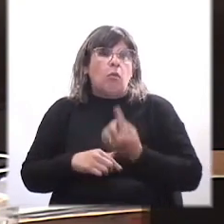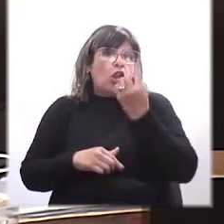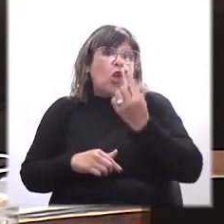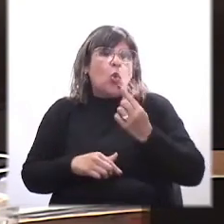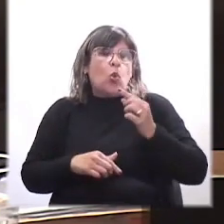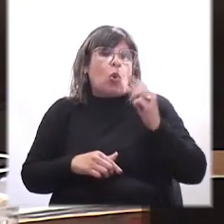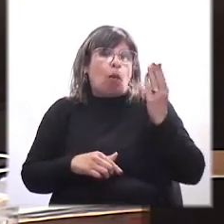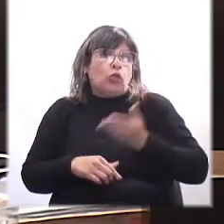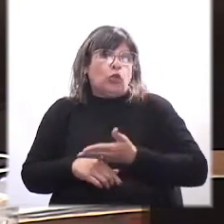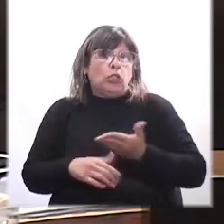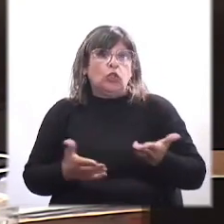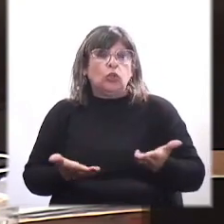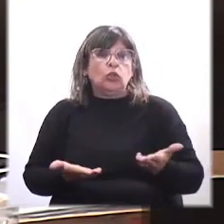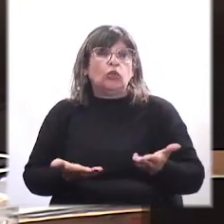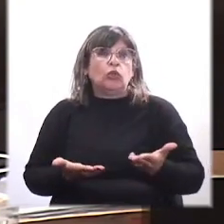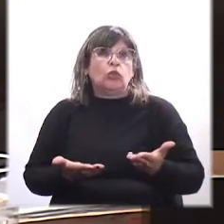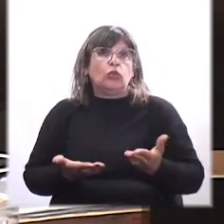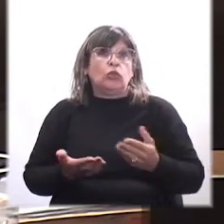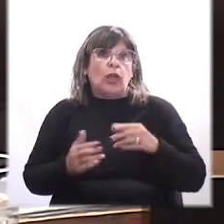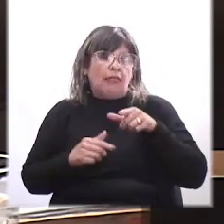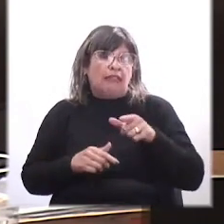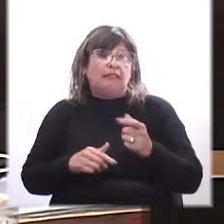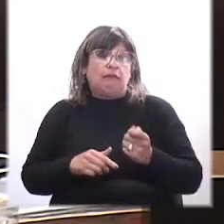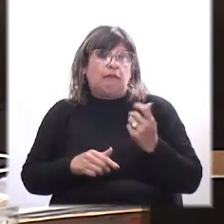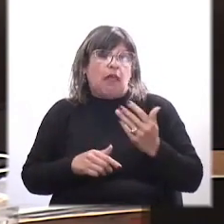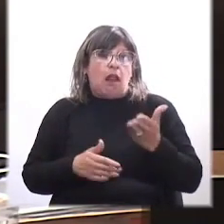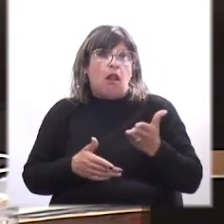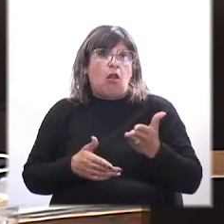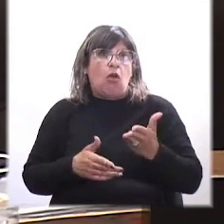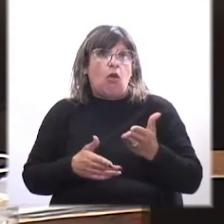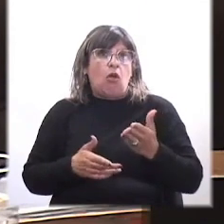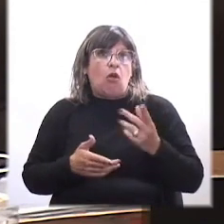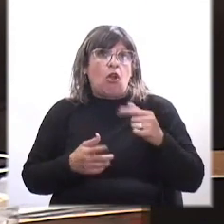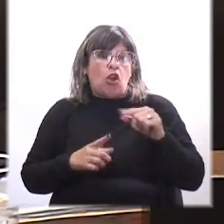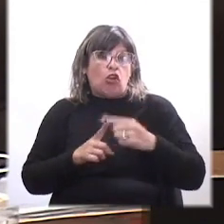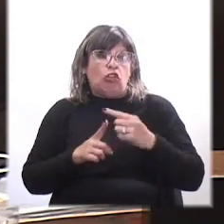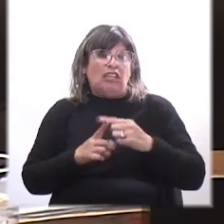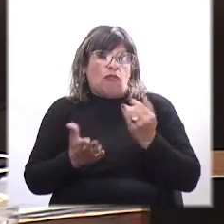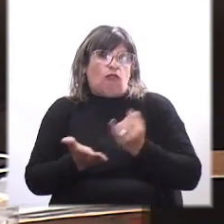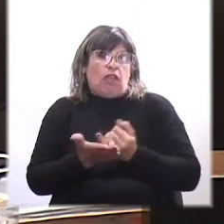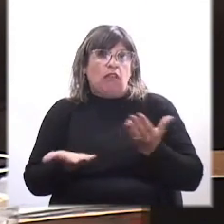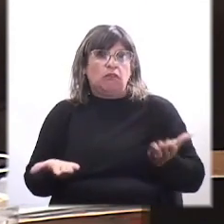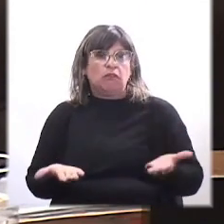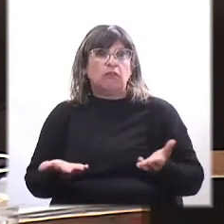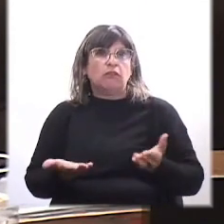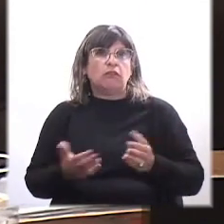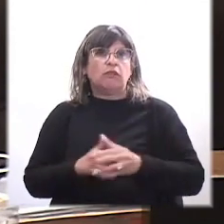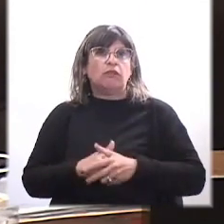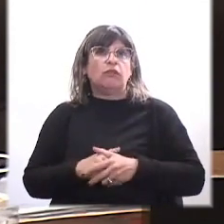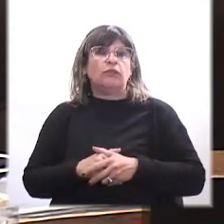1% de ese valor lo que son esos activos fijos.